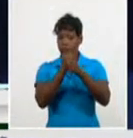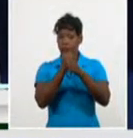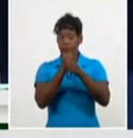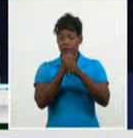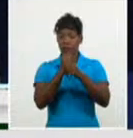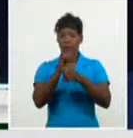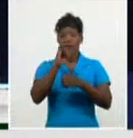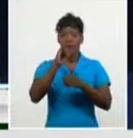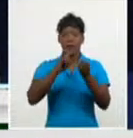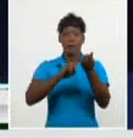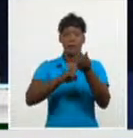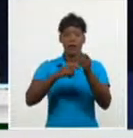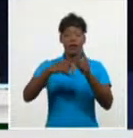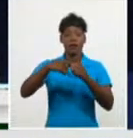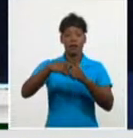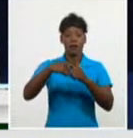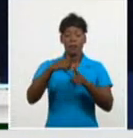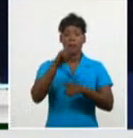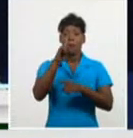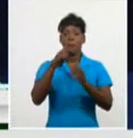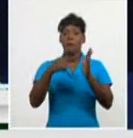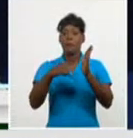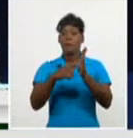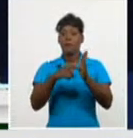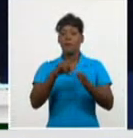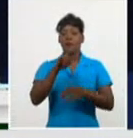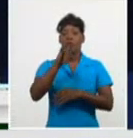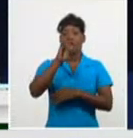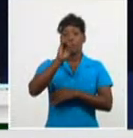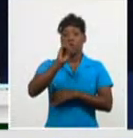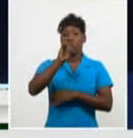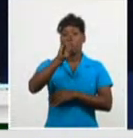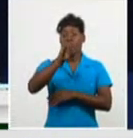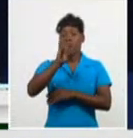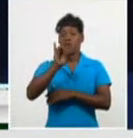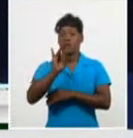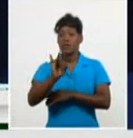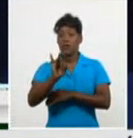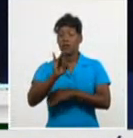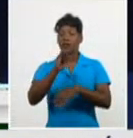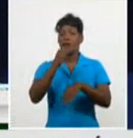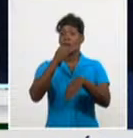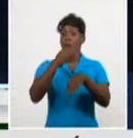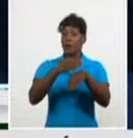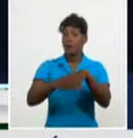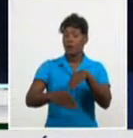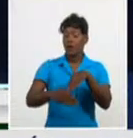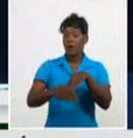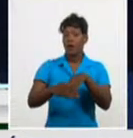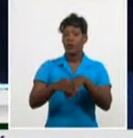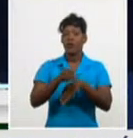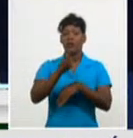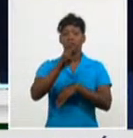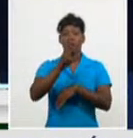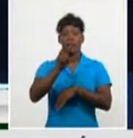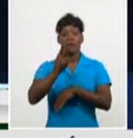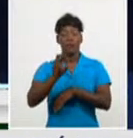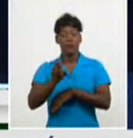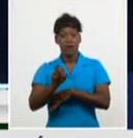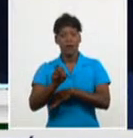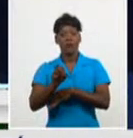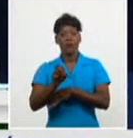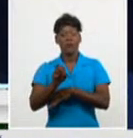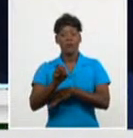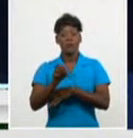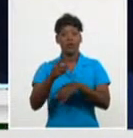Curí, 1.097, en el del Hospital Hermanos Amejeira, 320, en el de los